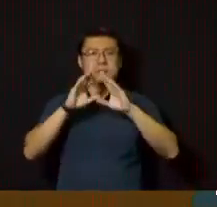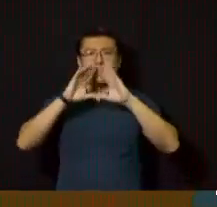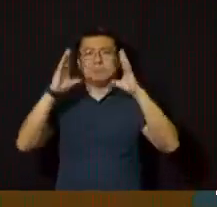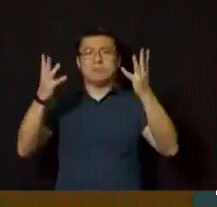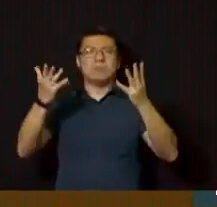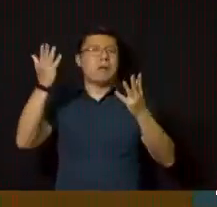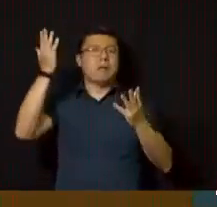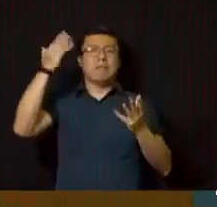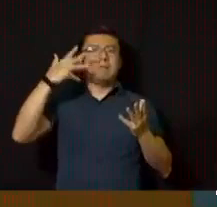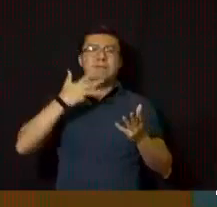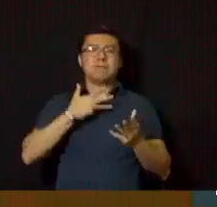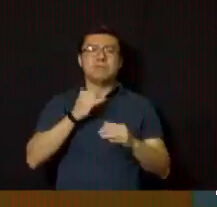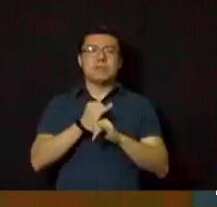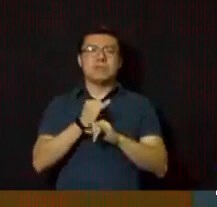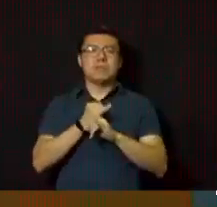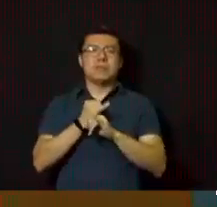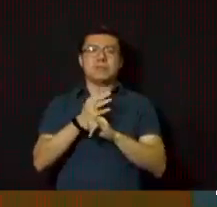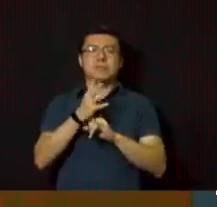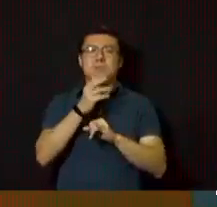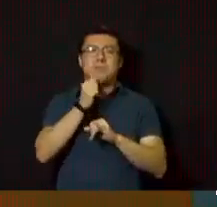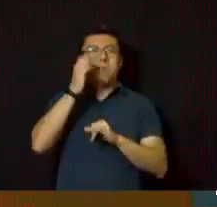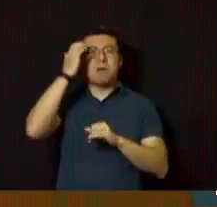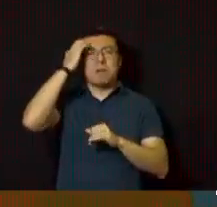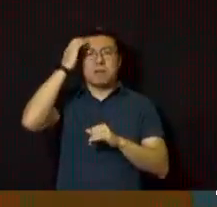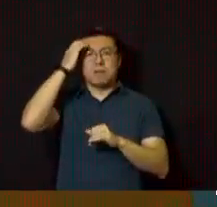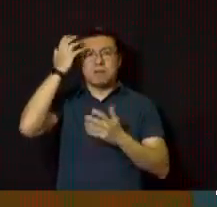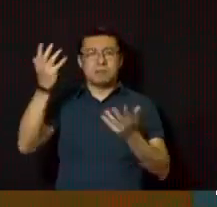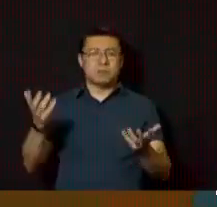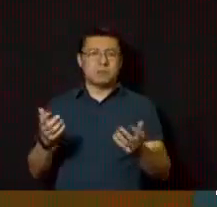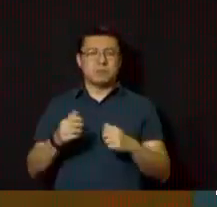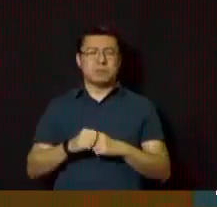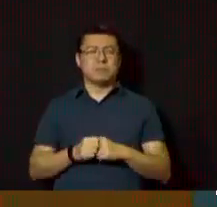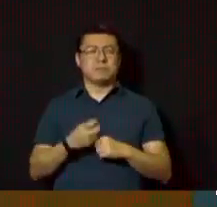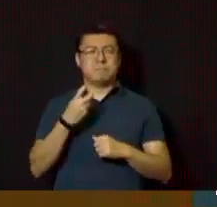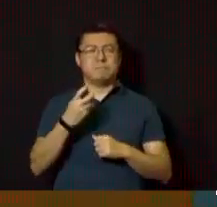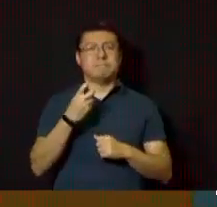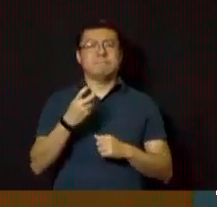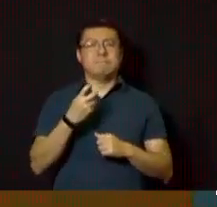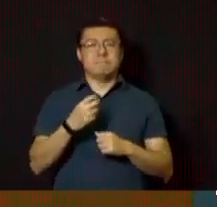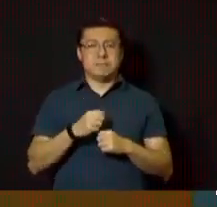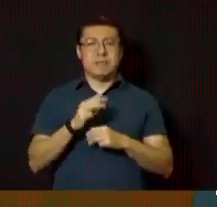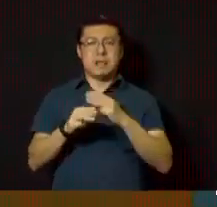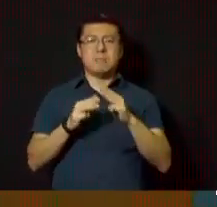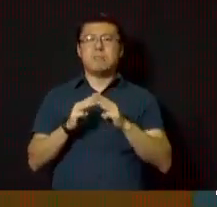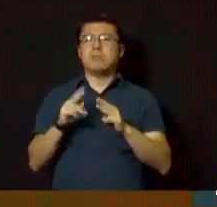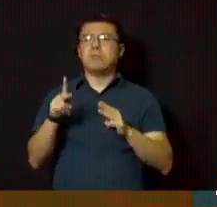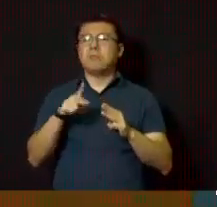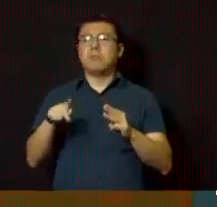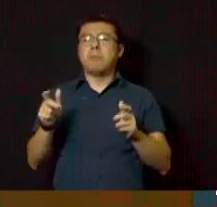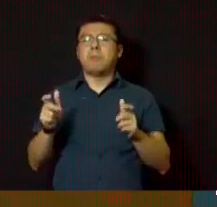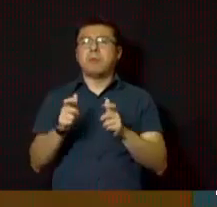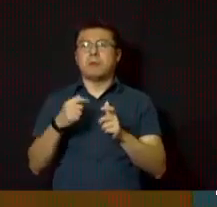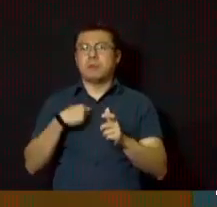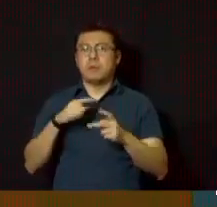no podía ver eso prácticamente, pero yo pensaba que eso era el mundo. Cuando yo empecé a